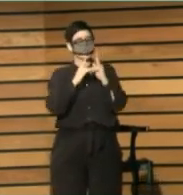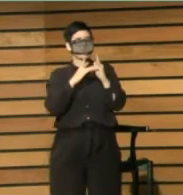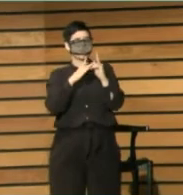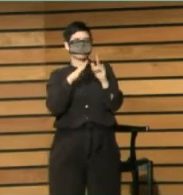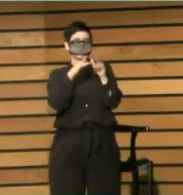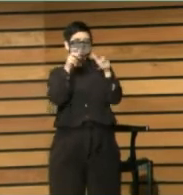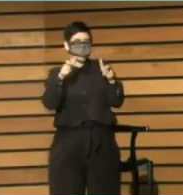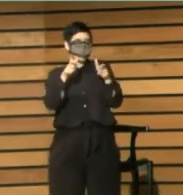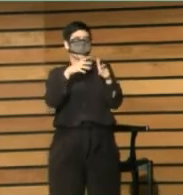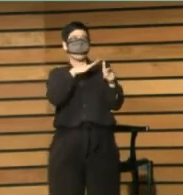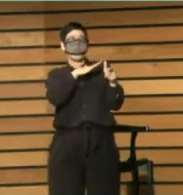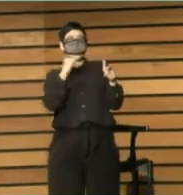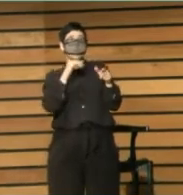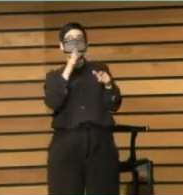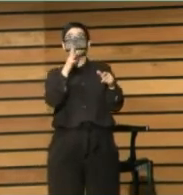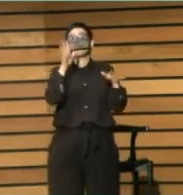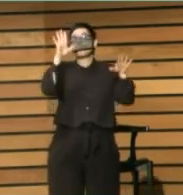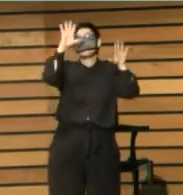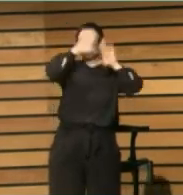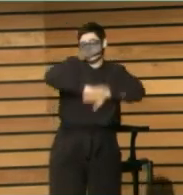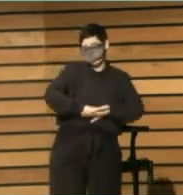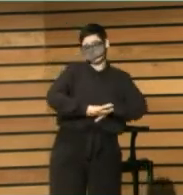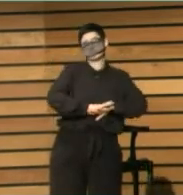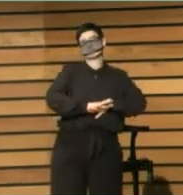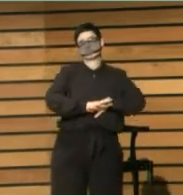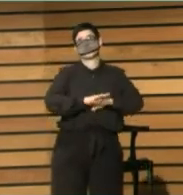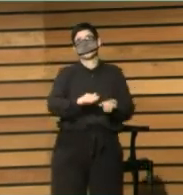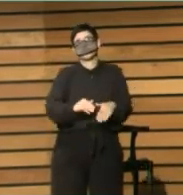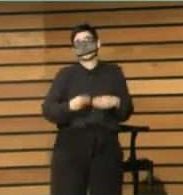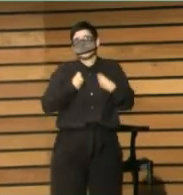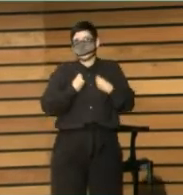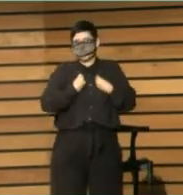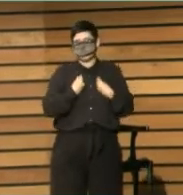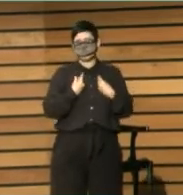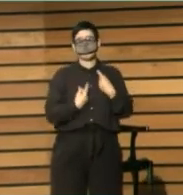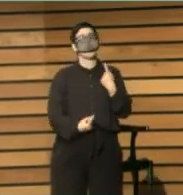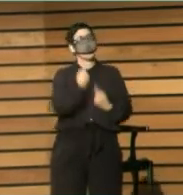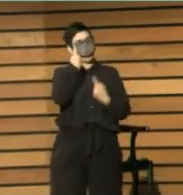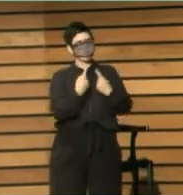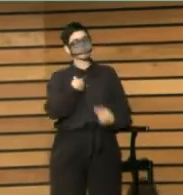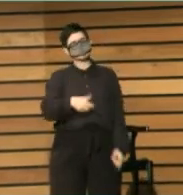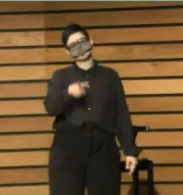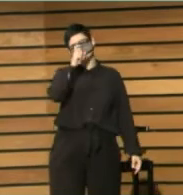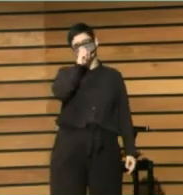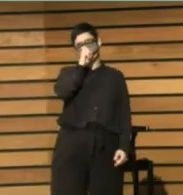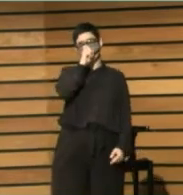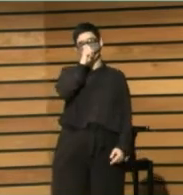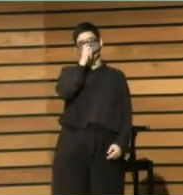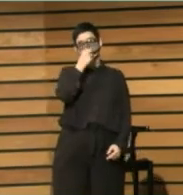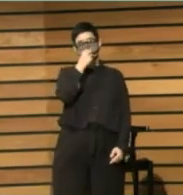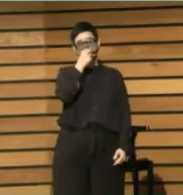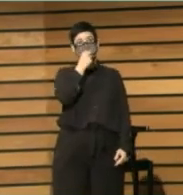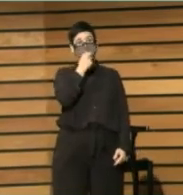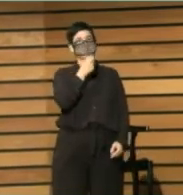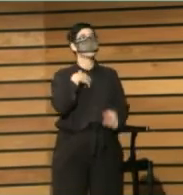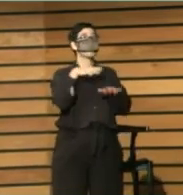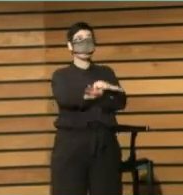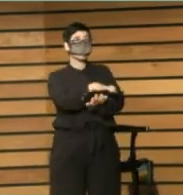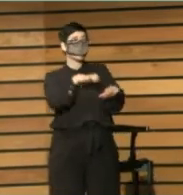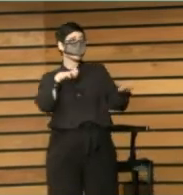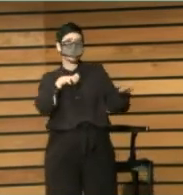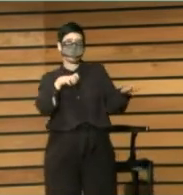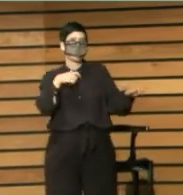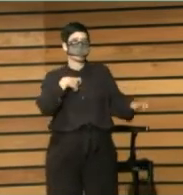el asma le daban un susto. Hubo esos sustos, de alguno me acuerdo, pero la mayor parte de las veces yo no me enteré de